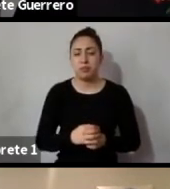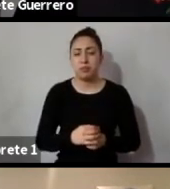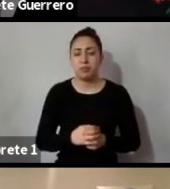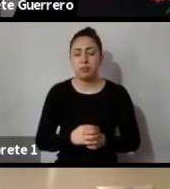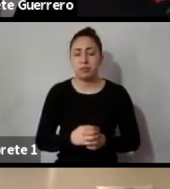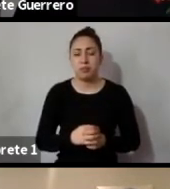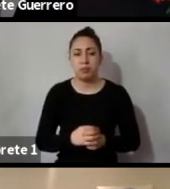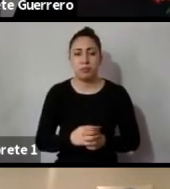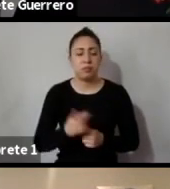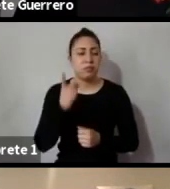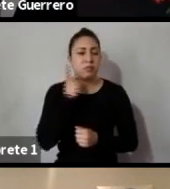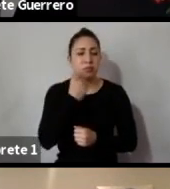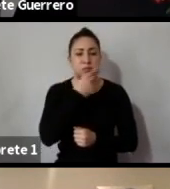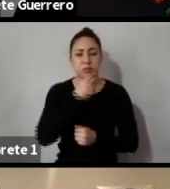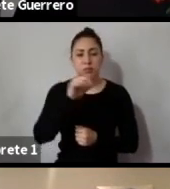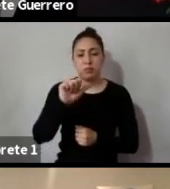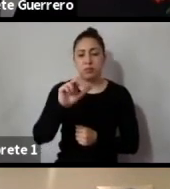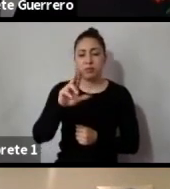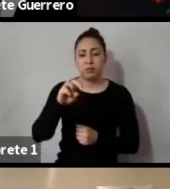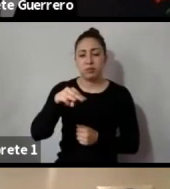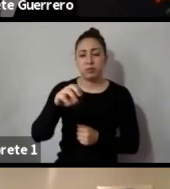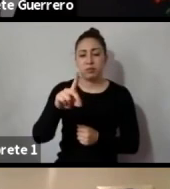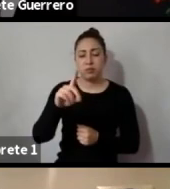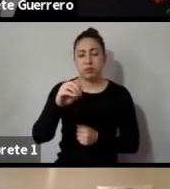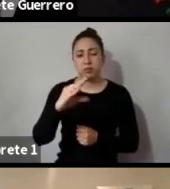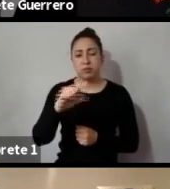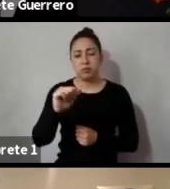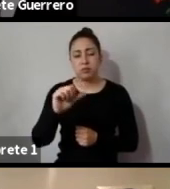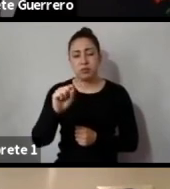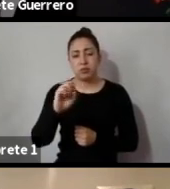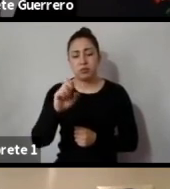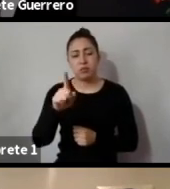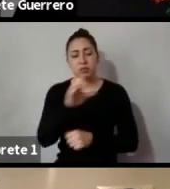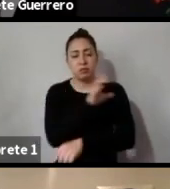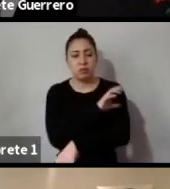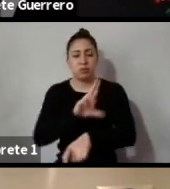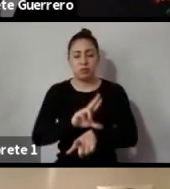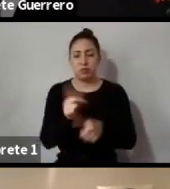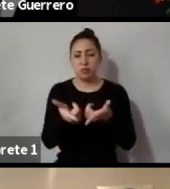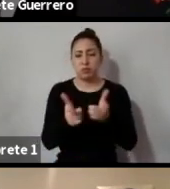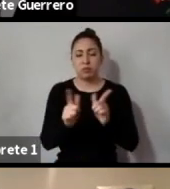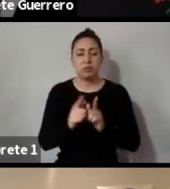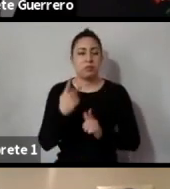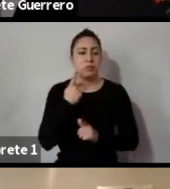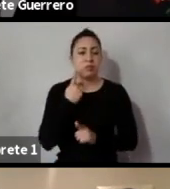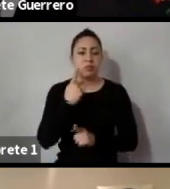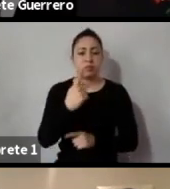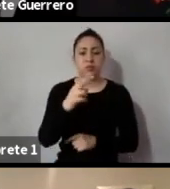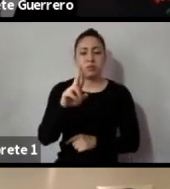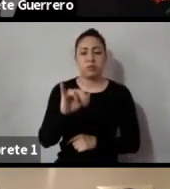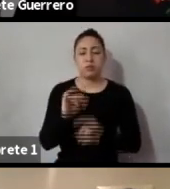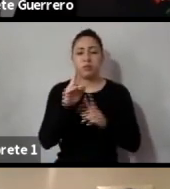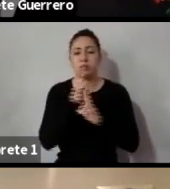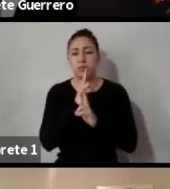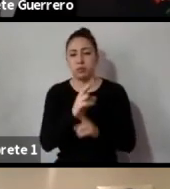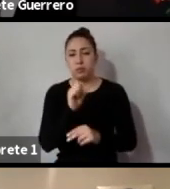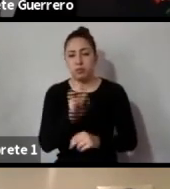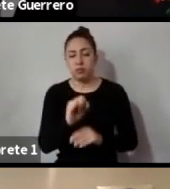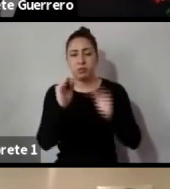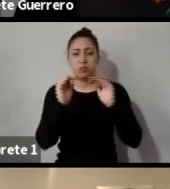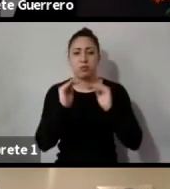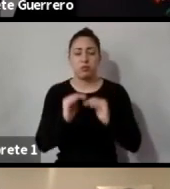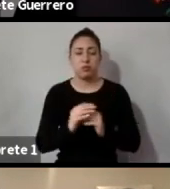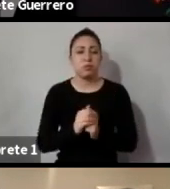Gracias, diputado. Diputado Armando Tonatiuh González Case, coordinador del Grupo Parlamentario del PRI. Tonatiuh González, a favor.